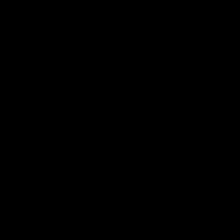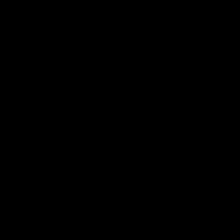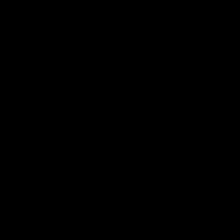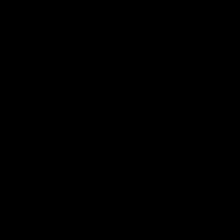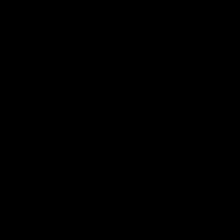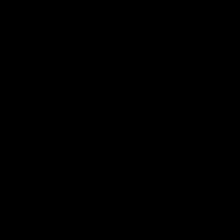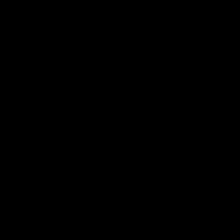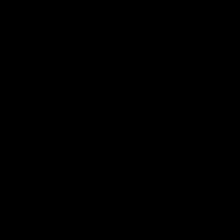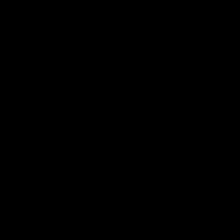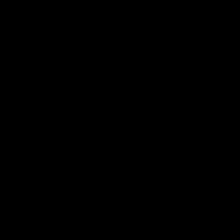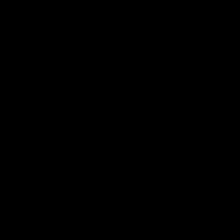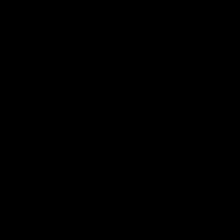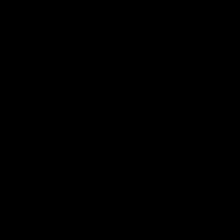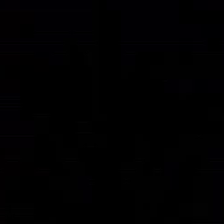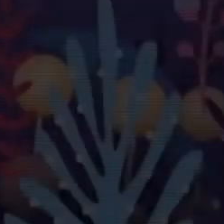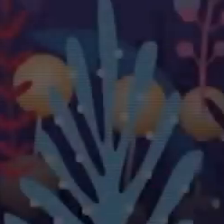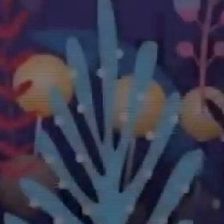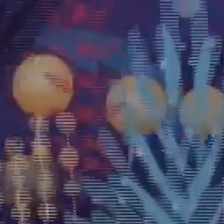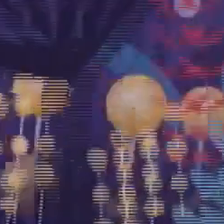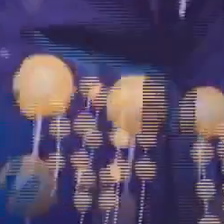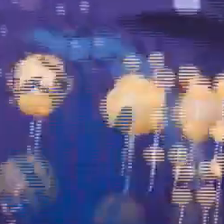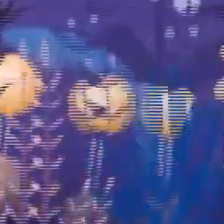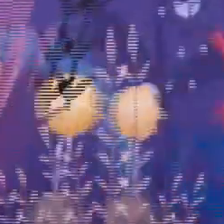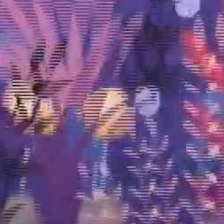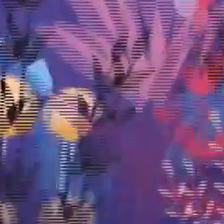Rica Televisión.